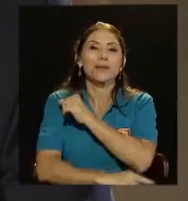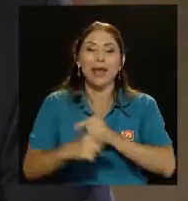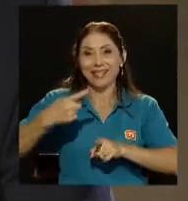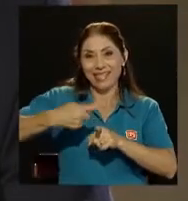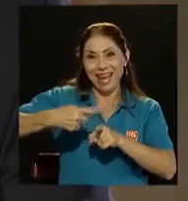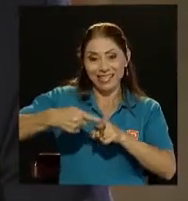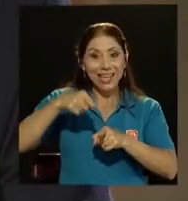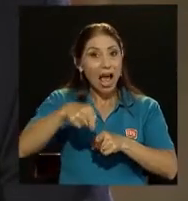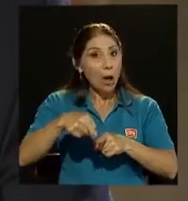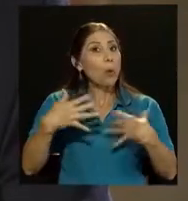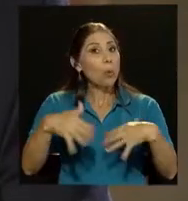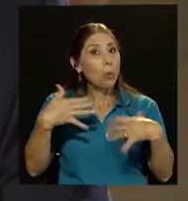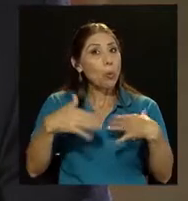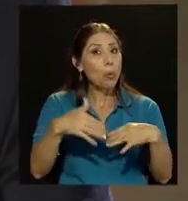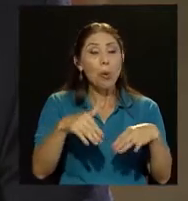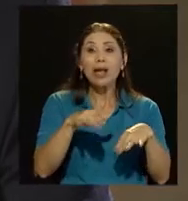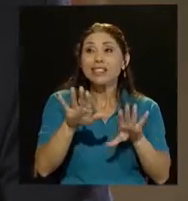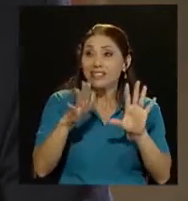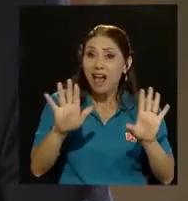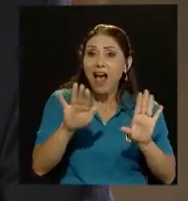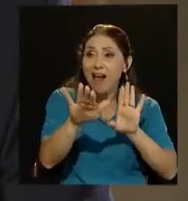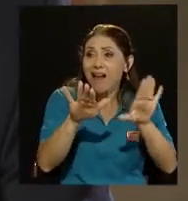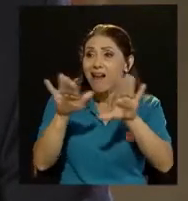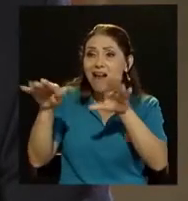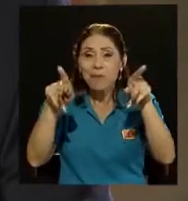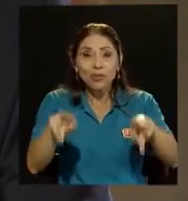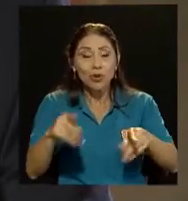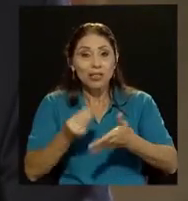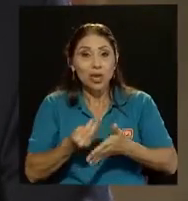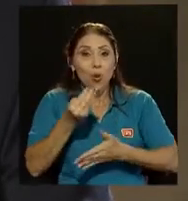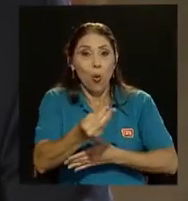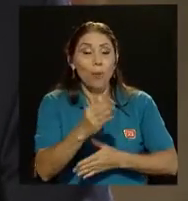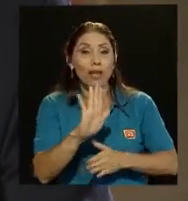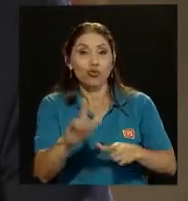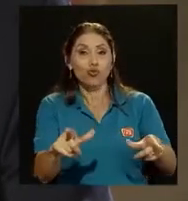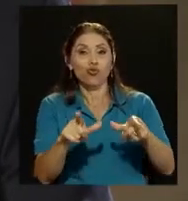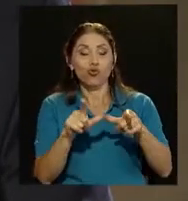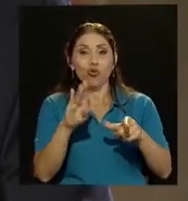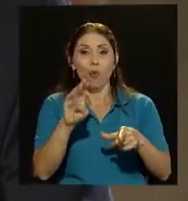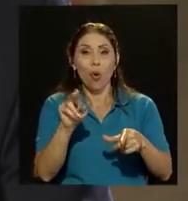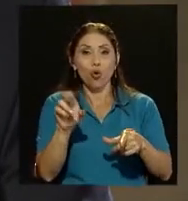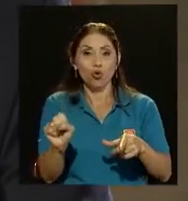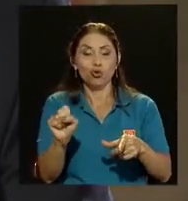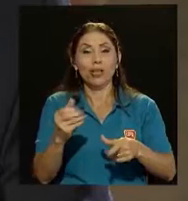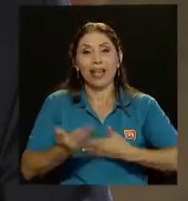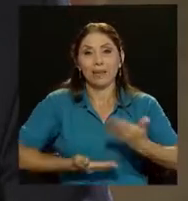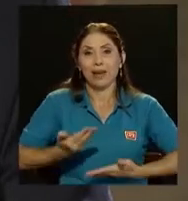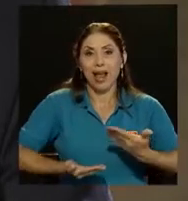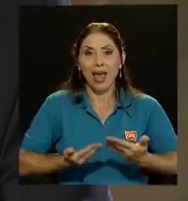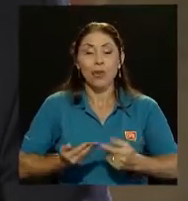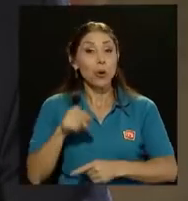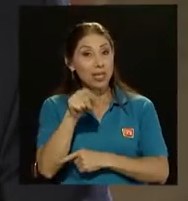personas que compran sus bonos en el mercado, y que ha logrado, a través de las medidas